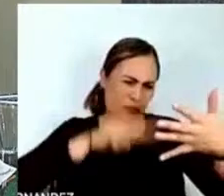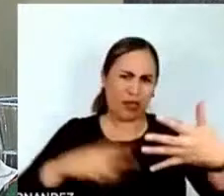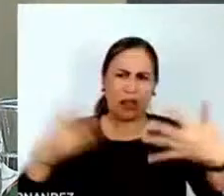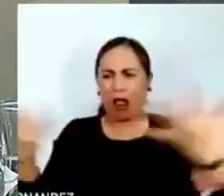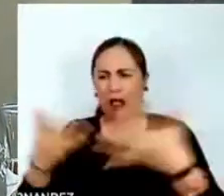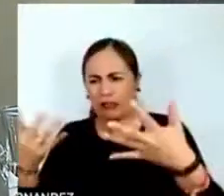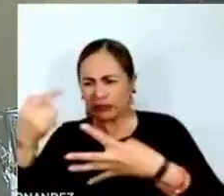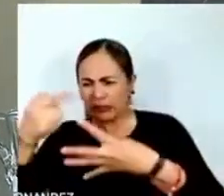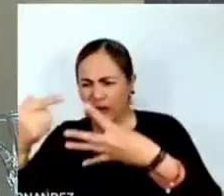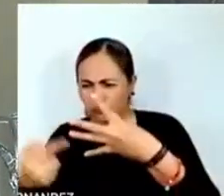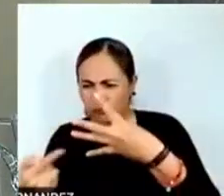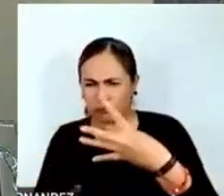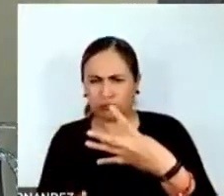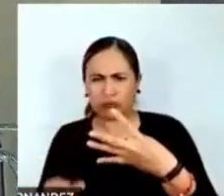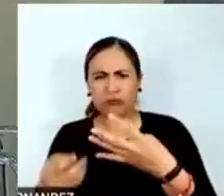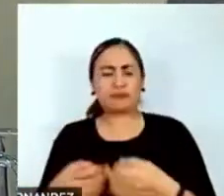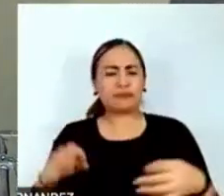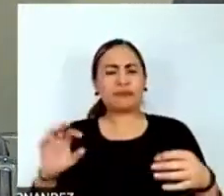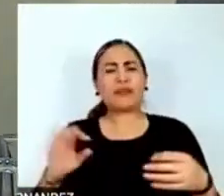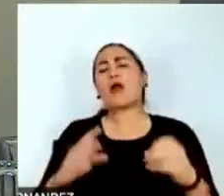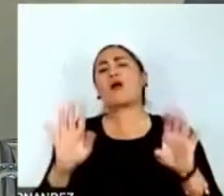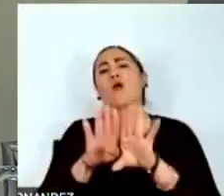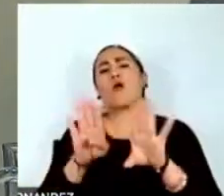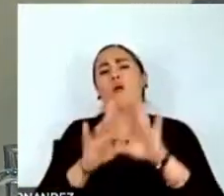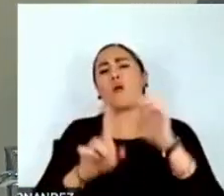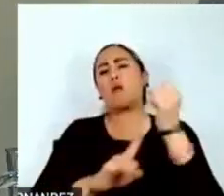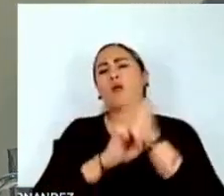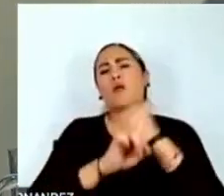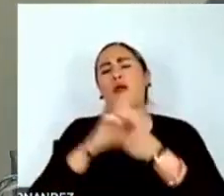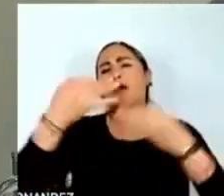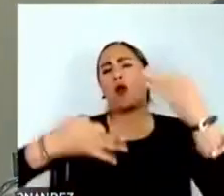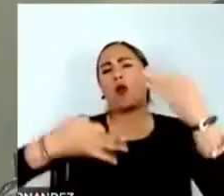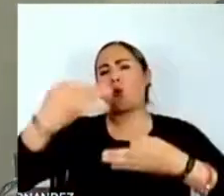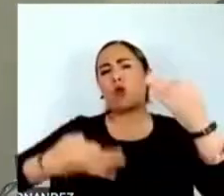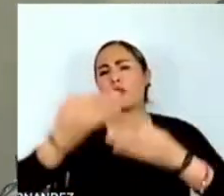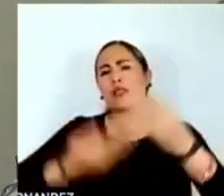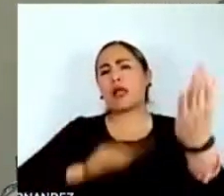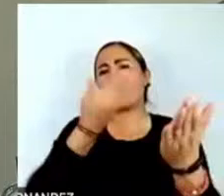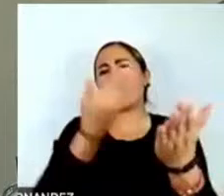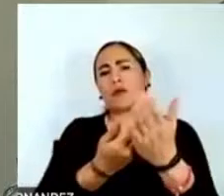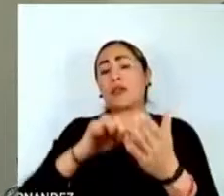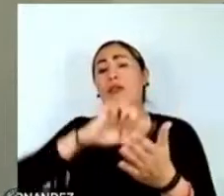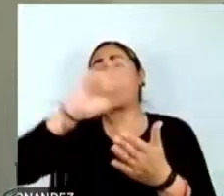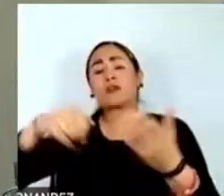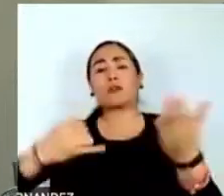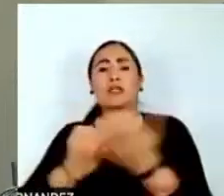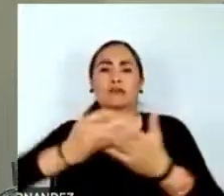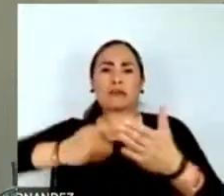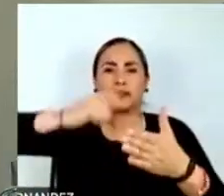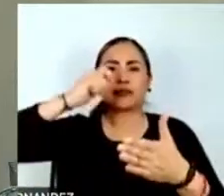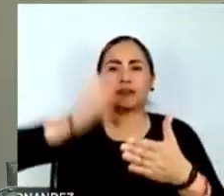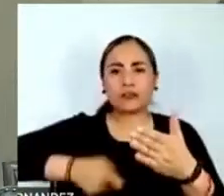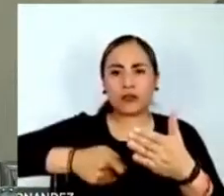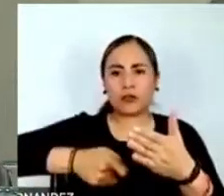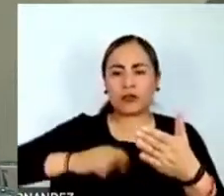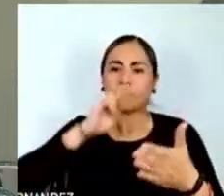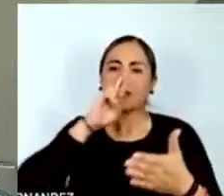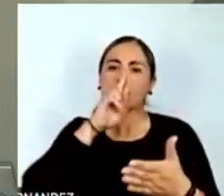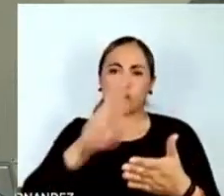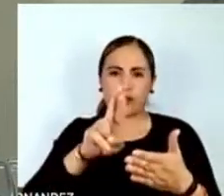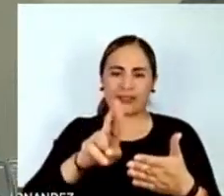una formulación de los problemas jurídicos y luego la respuesta que se han dado a esos problemas en las distintas sentencias de la